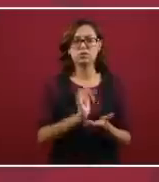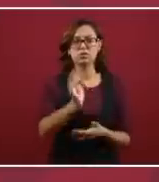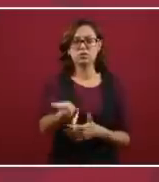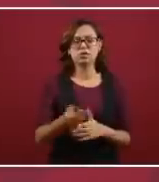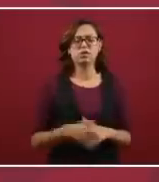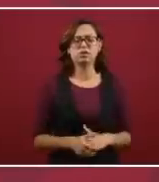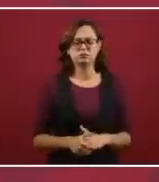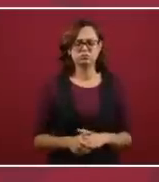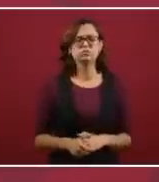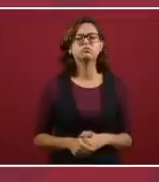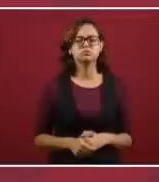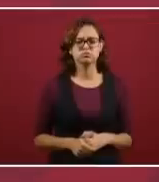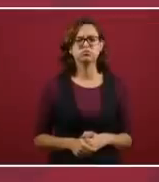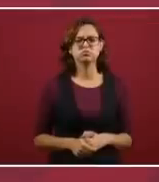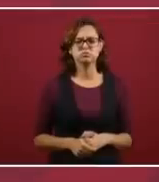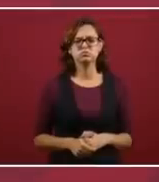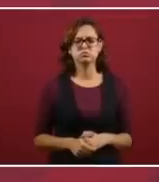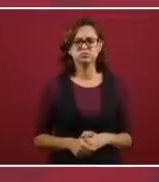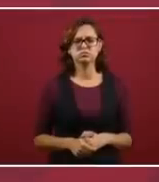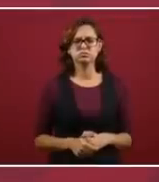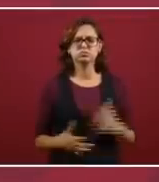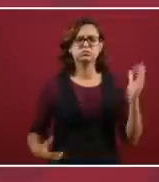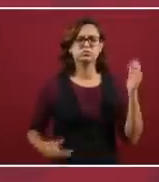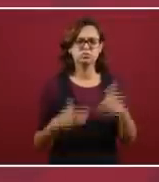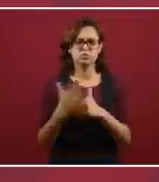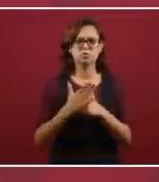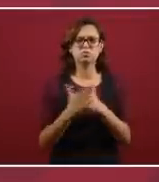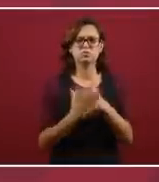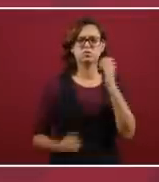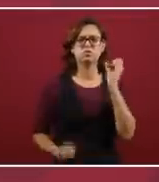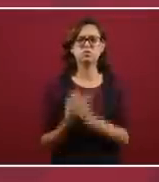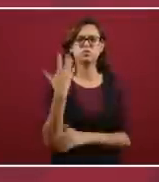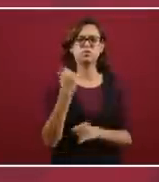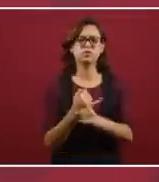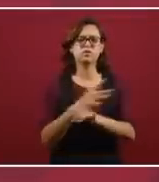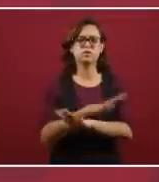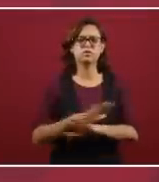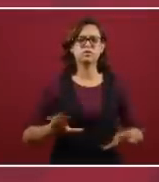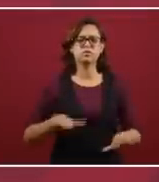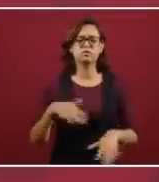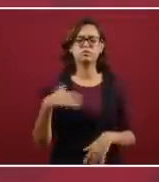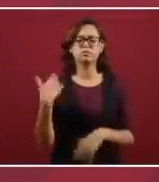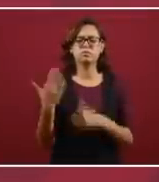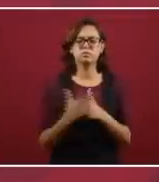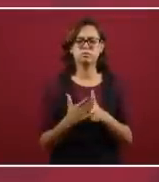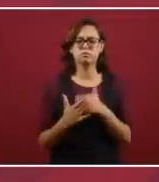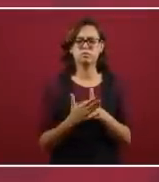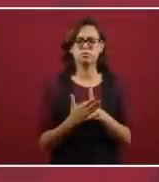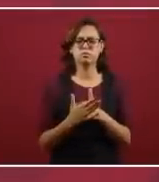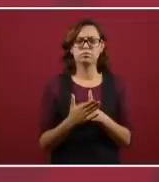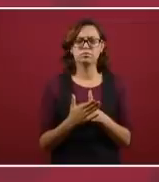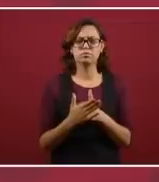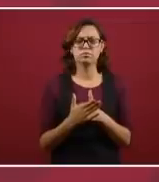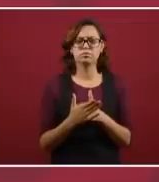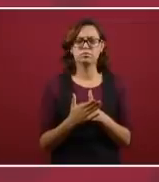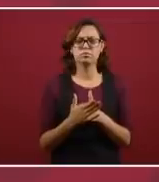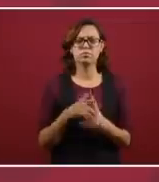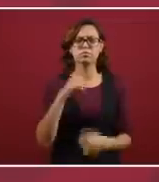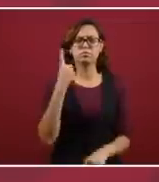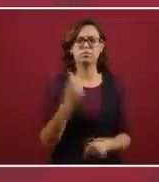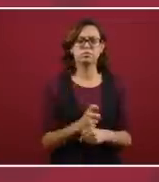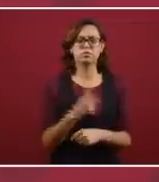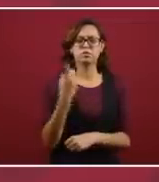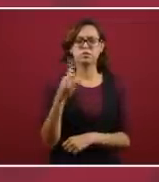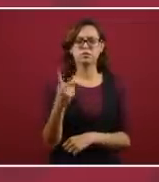a presentar un nuevo informe el día primero de